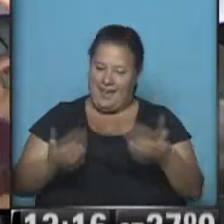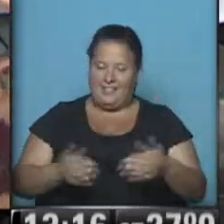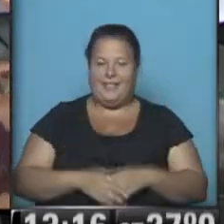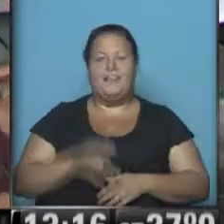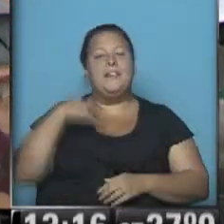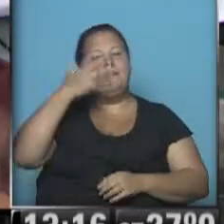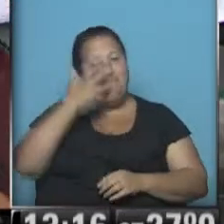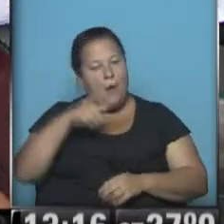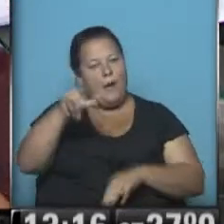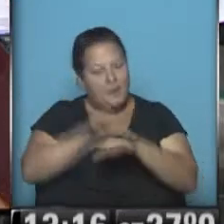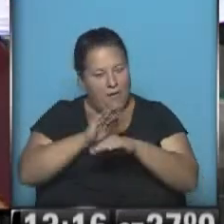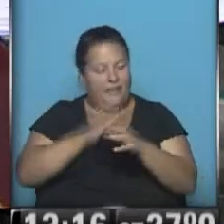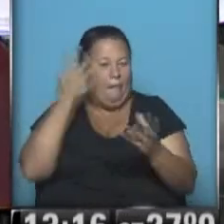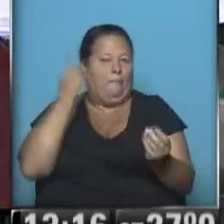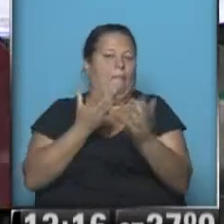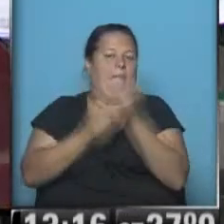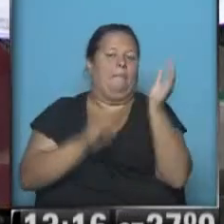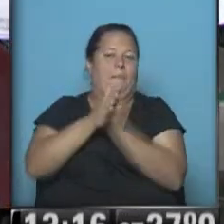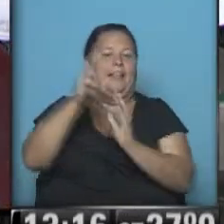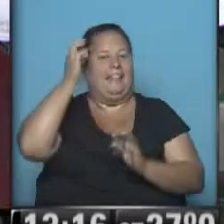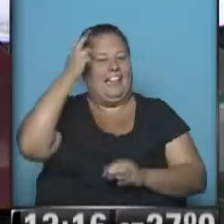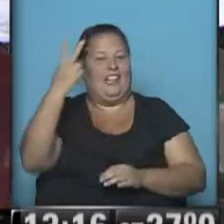Nadia. Me gusta que te hagas cargo y digas, se me fue la mano, ¿eh? Con los 32 del jueves. Vamos a